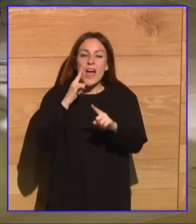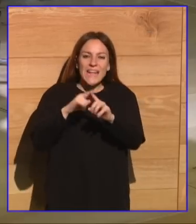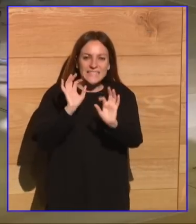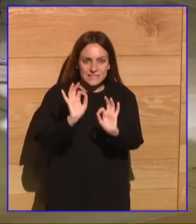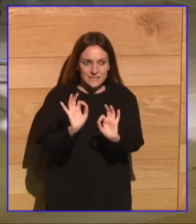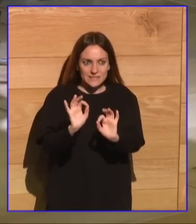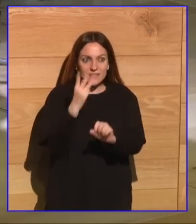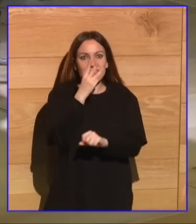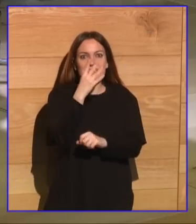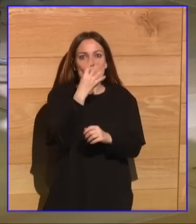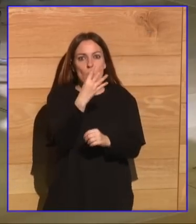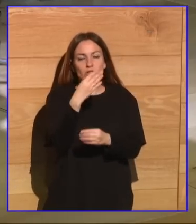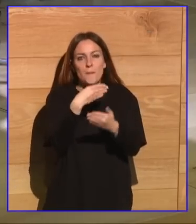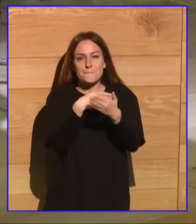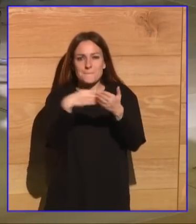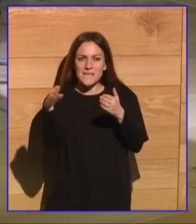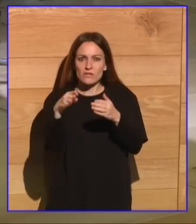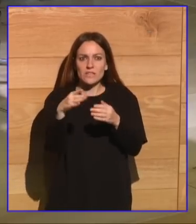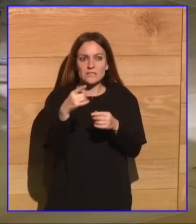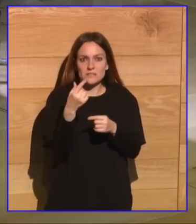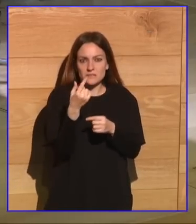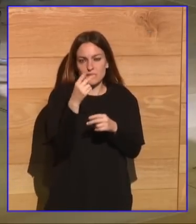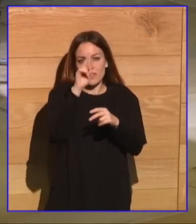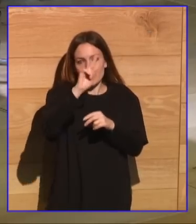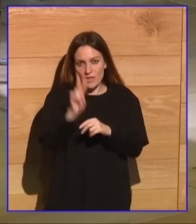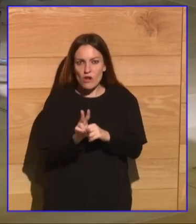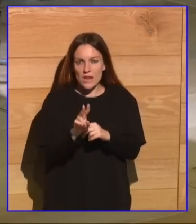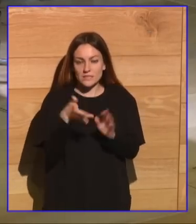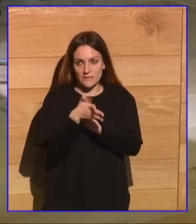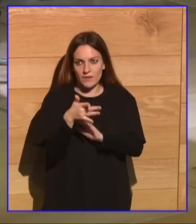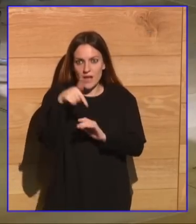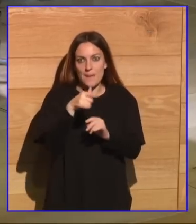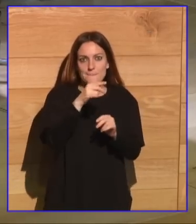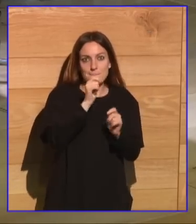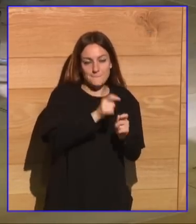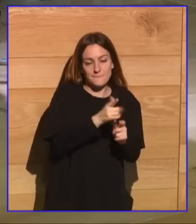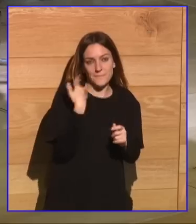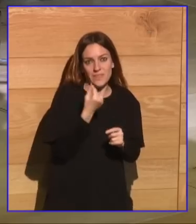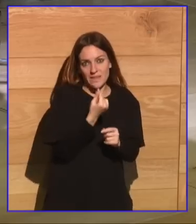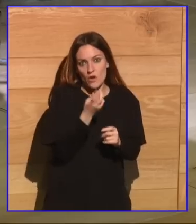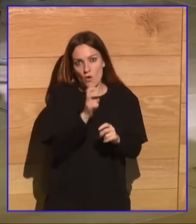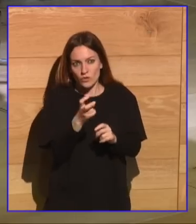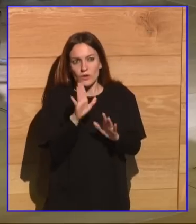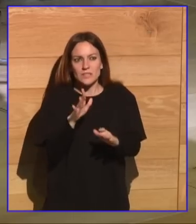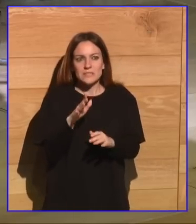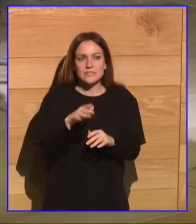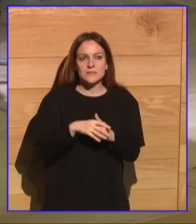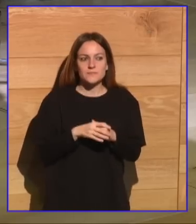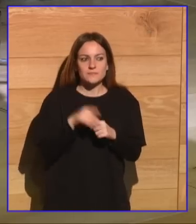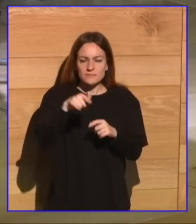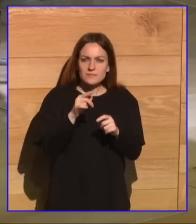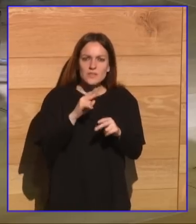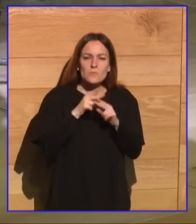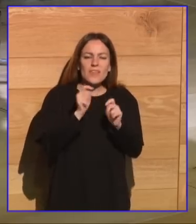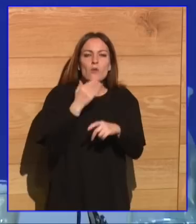dólares consiguió sobre un presupuesto de 11,7. Tampoco es una... Sí, sé los datos de memoria. Clasificada X cuando tienes un reparto,